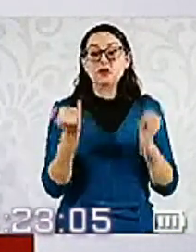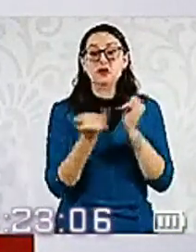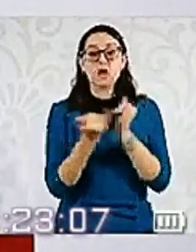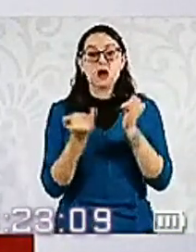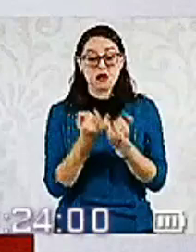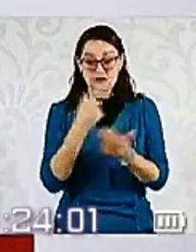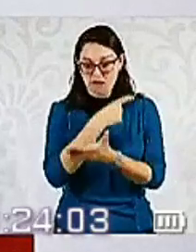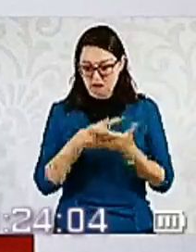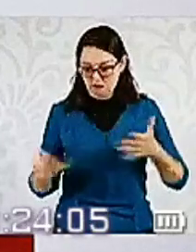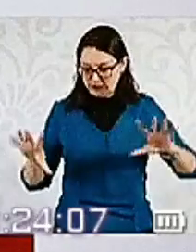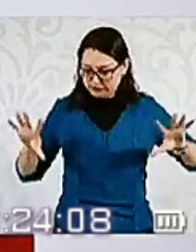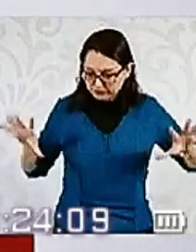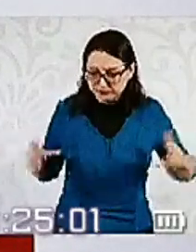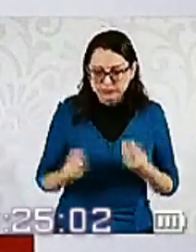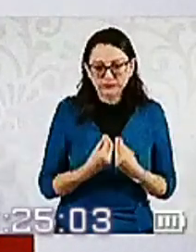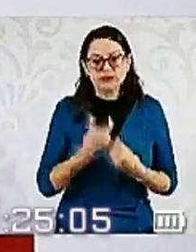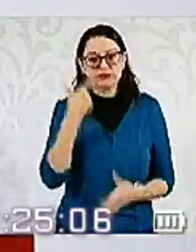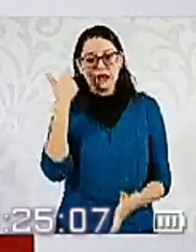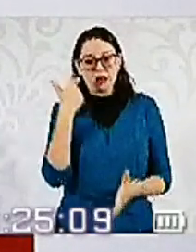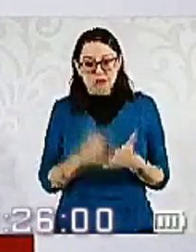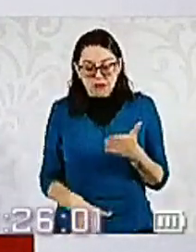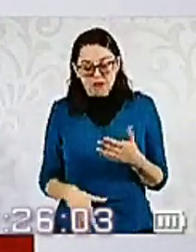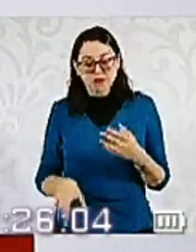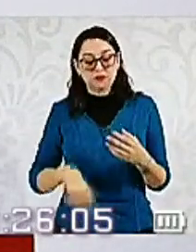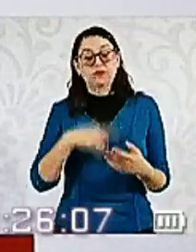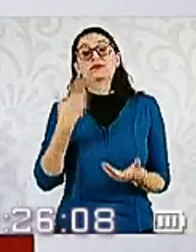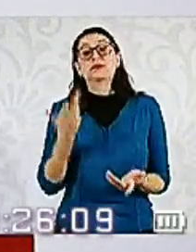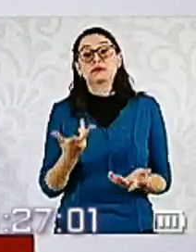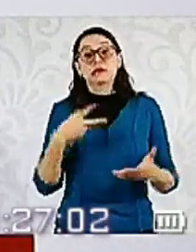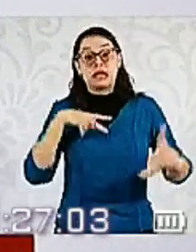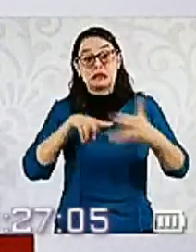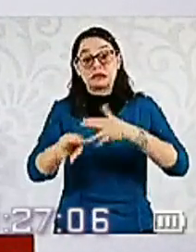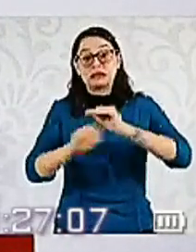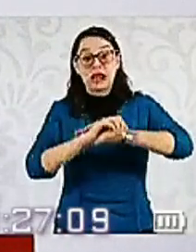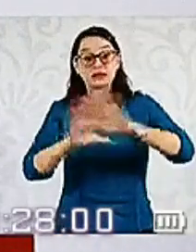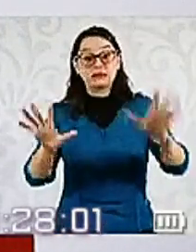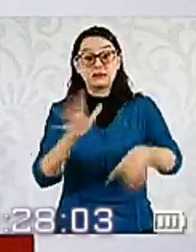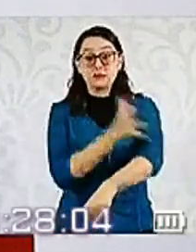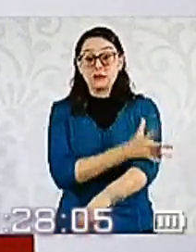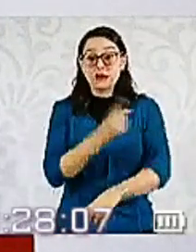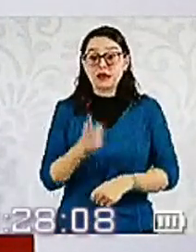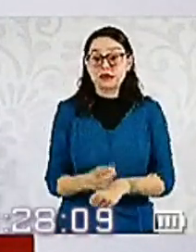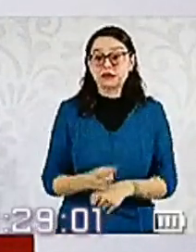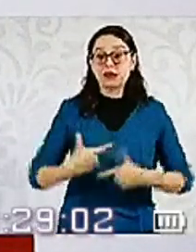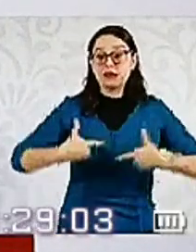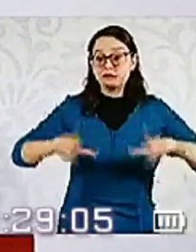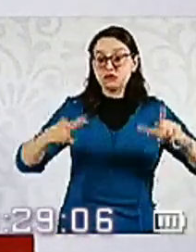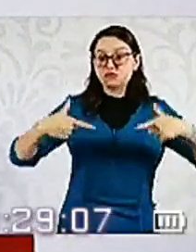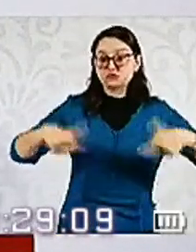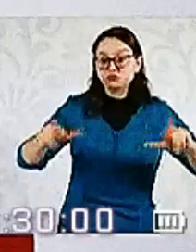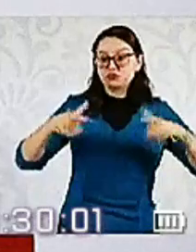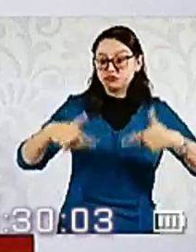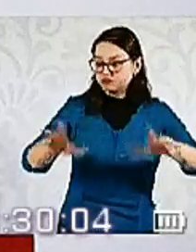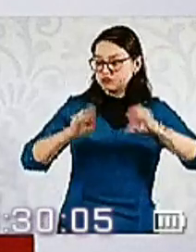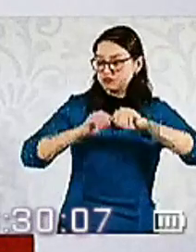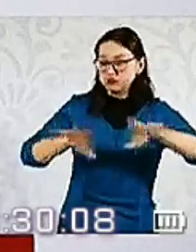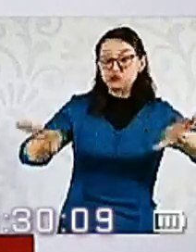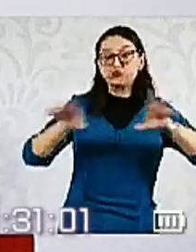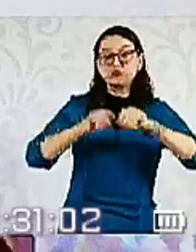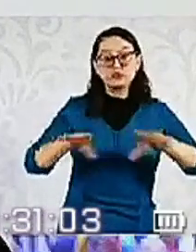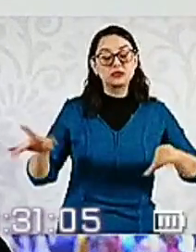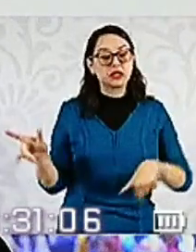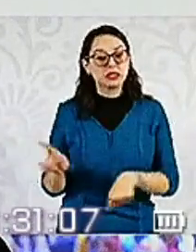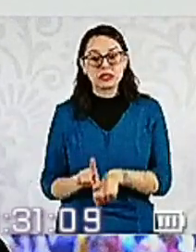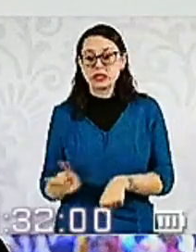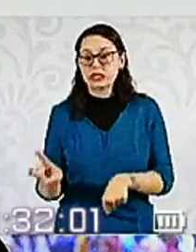pues que la transparencia sea un hábito en el quehacer público, en el hábito diario, en la medida que transparentemos nuestra actuación